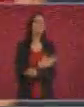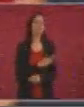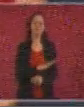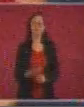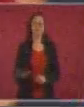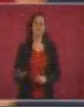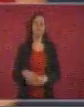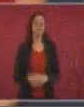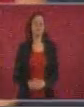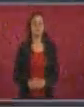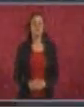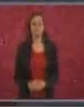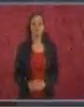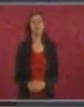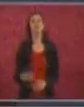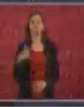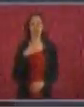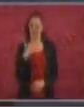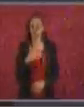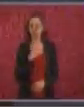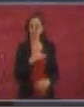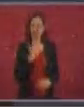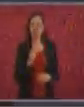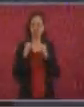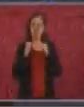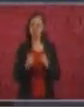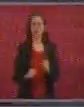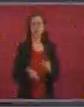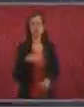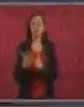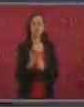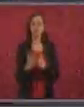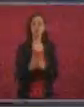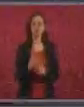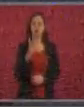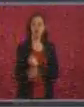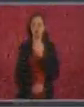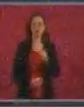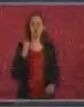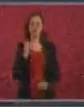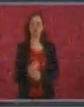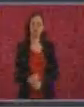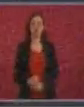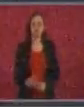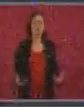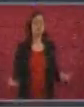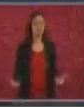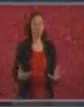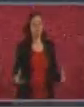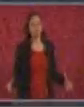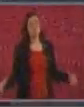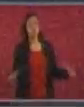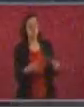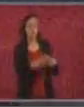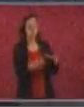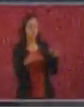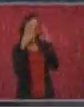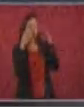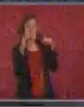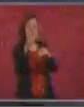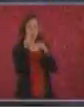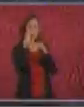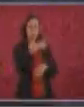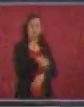tanto mantiene esa popularidad. Pero además hay que ver la